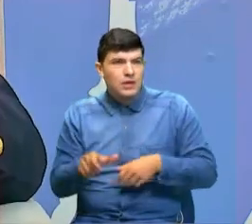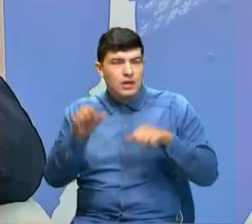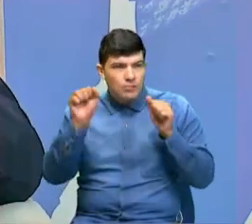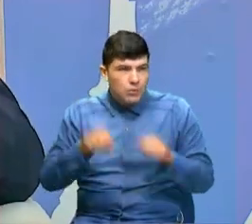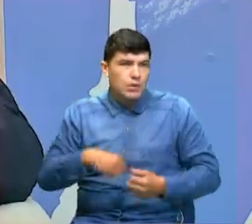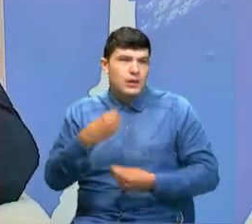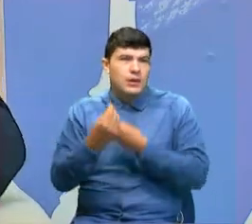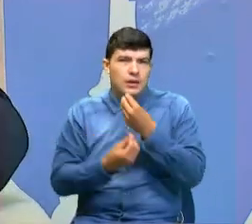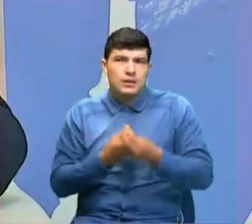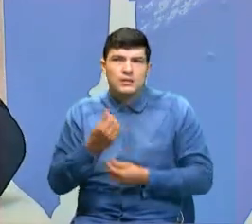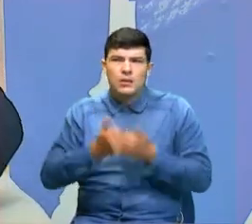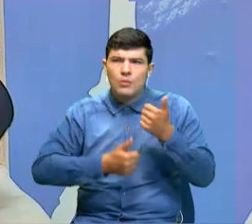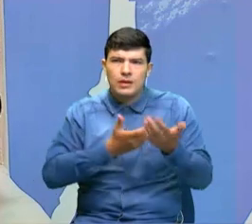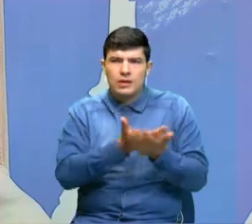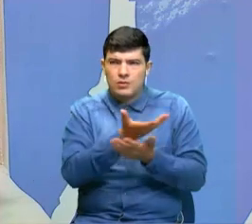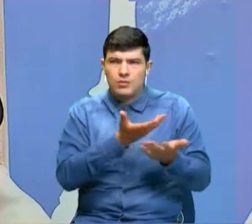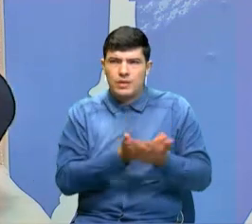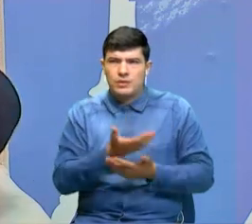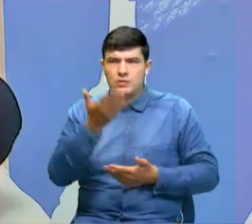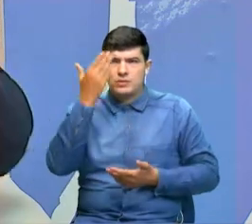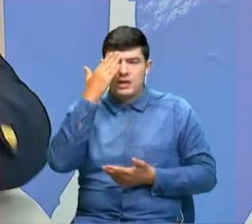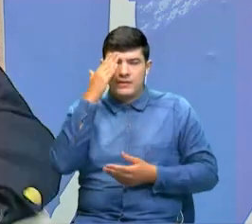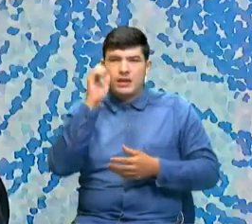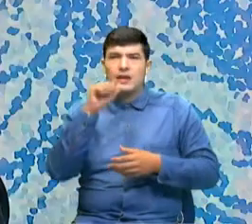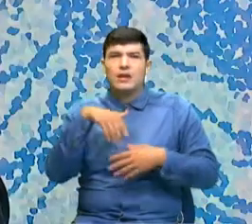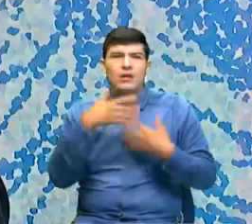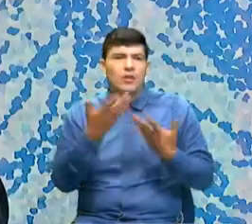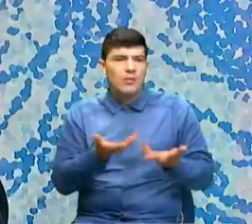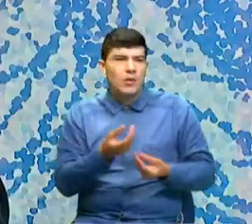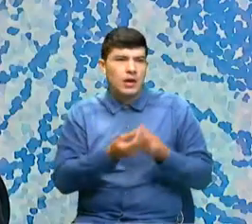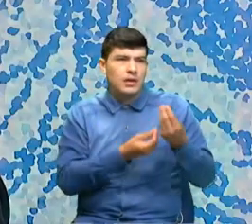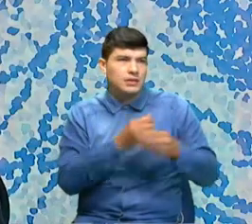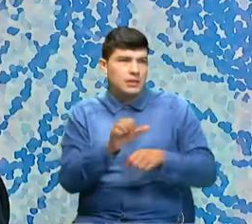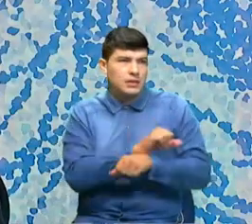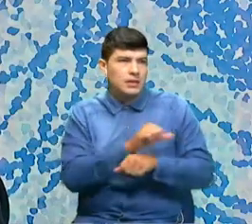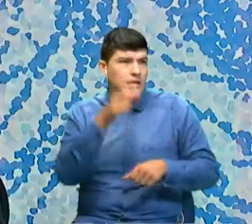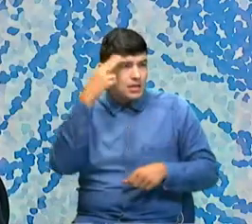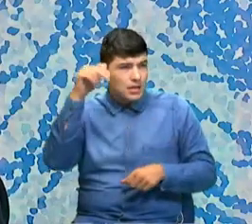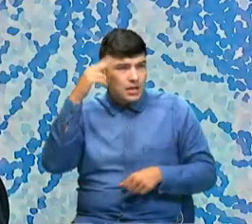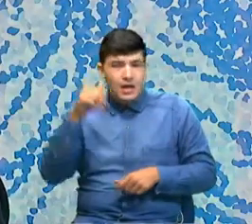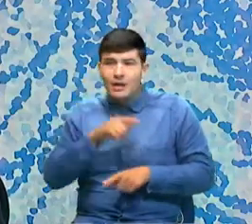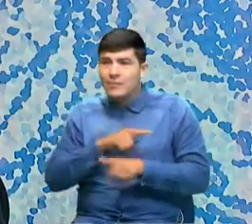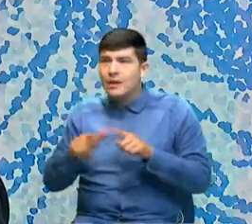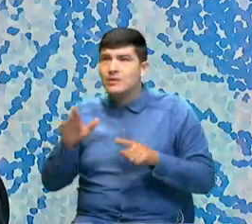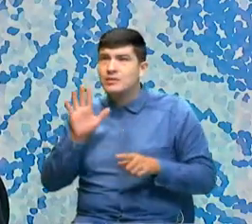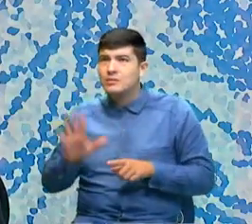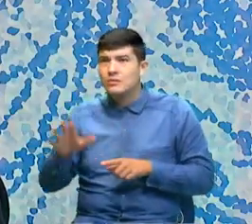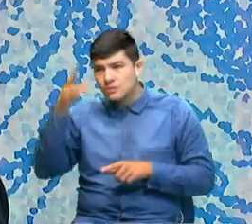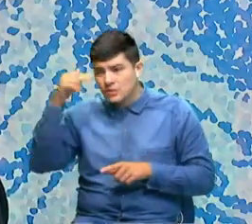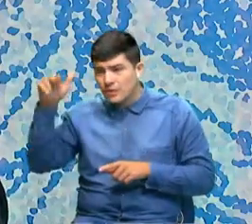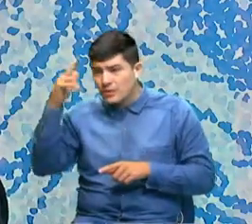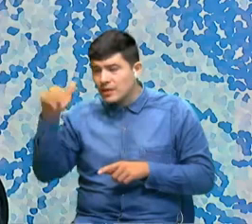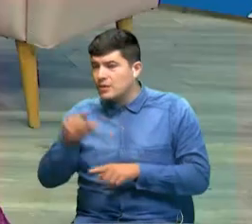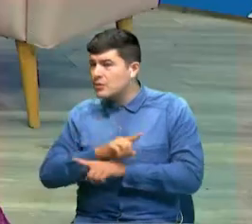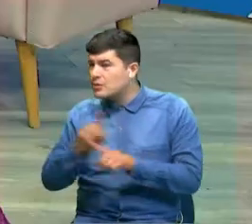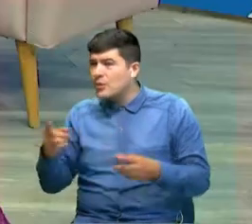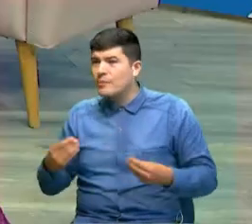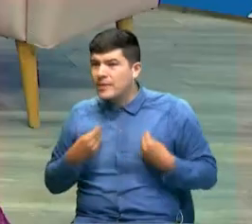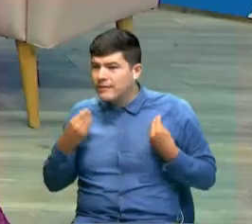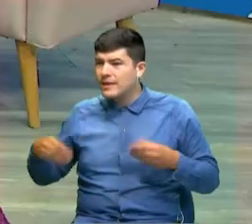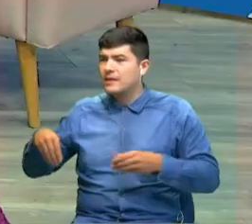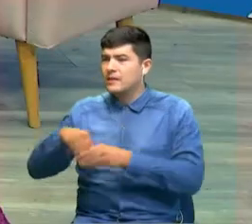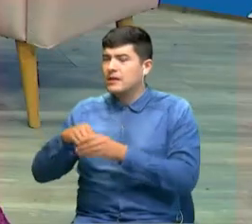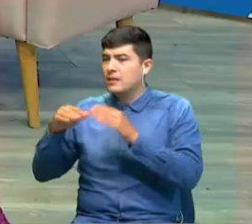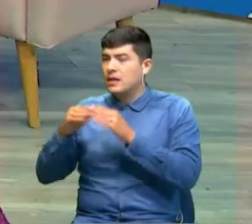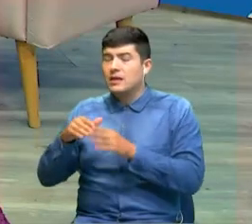que está viviendo para saber qué hacer con el vehículo del sobrino? Es que el sobrino no reside allá. Uh-huh. Si el sobrino